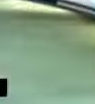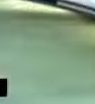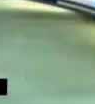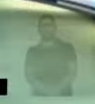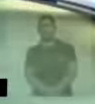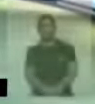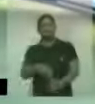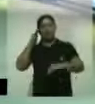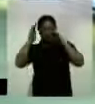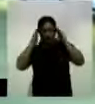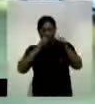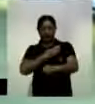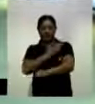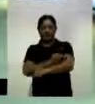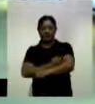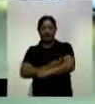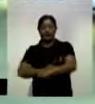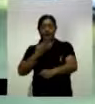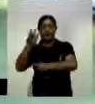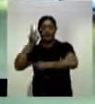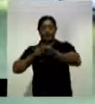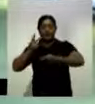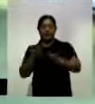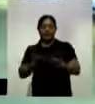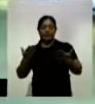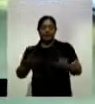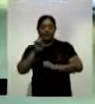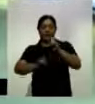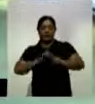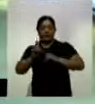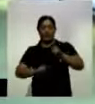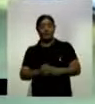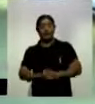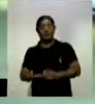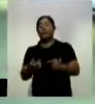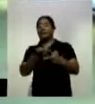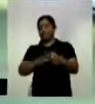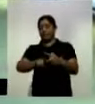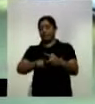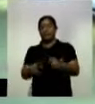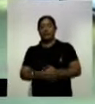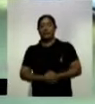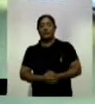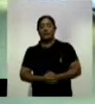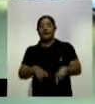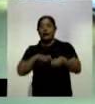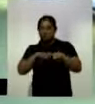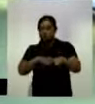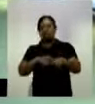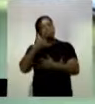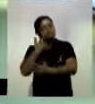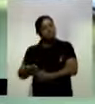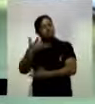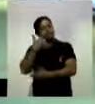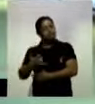¿Qué tal? Buenas tardes, bienvenidos ya al bloque de los deportes y arrancamos hablando de fútbol porque sigue en lucha, sigue aún en